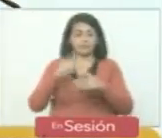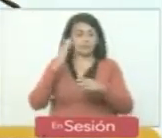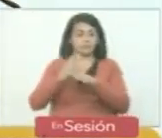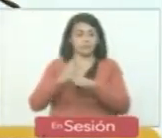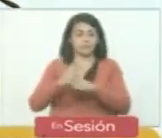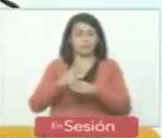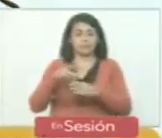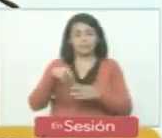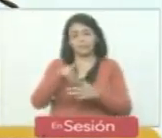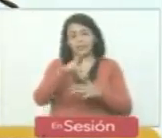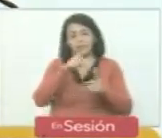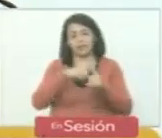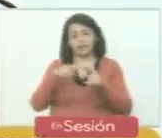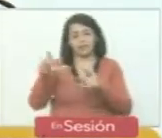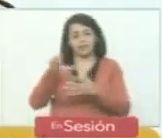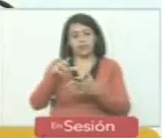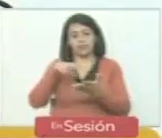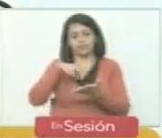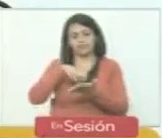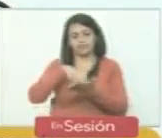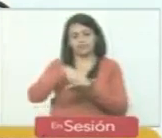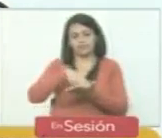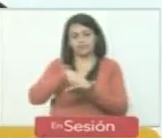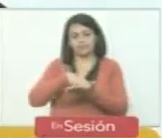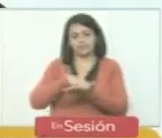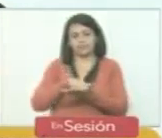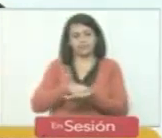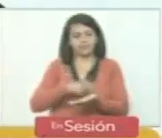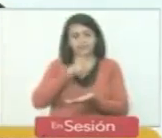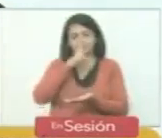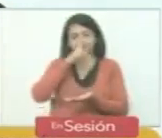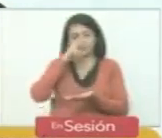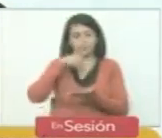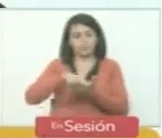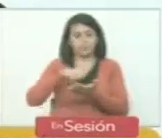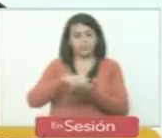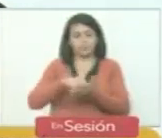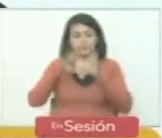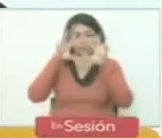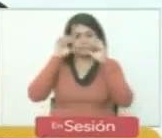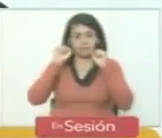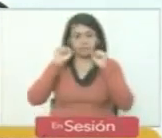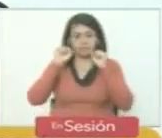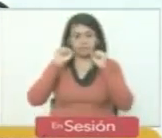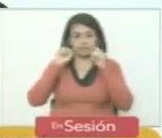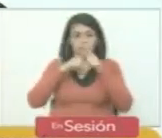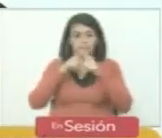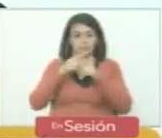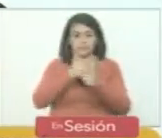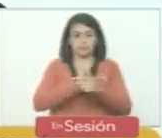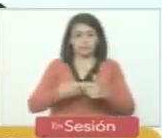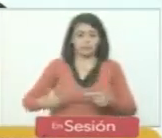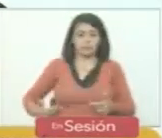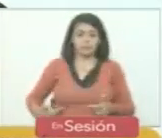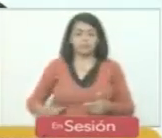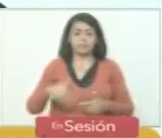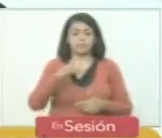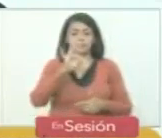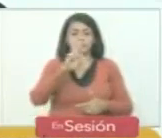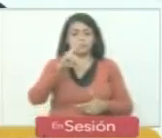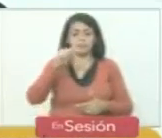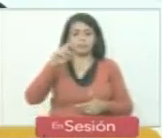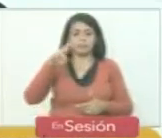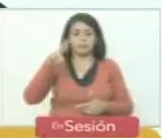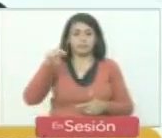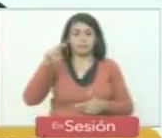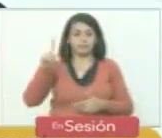rastrerismo con el imperio norteamericano, una actitud rastrera. Entienda el presidente Fernández que no es